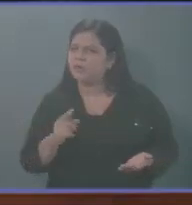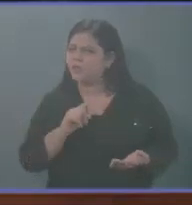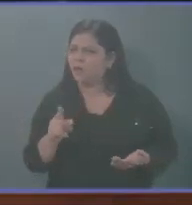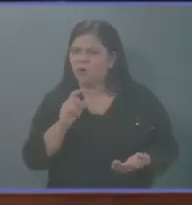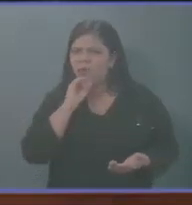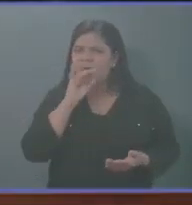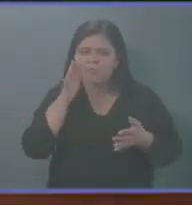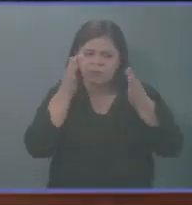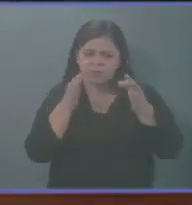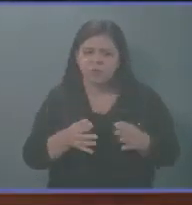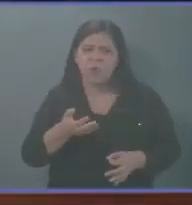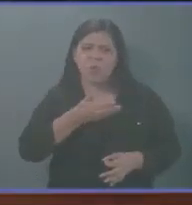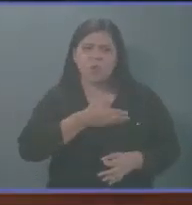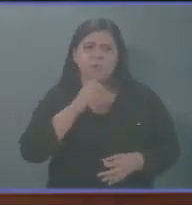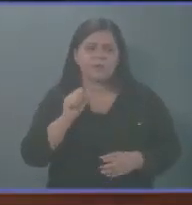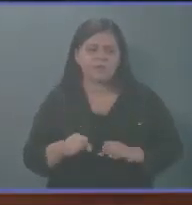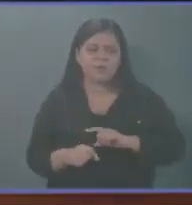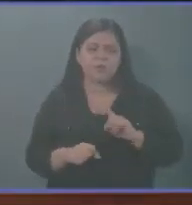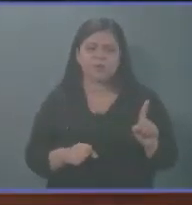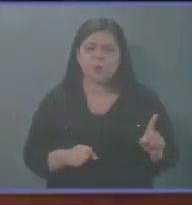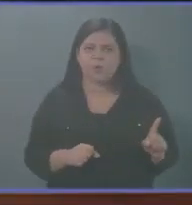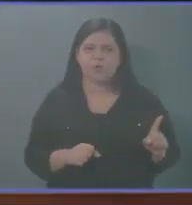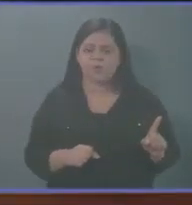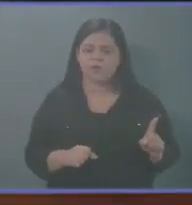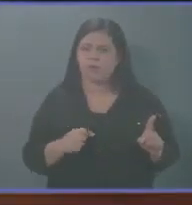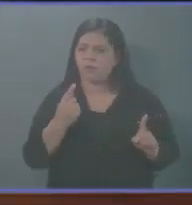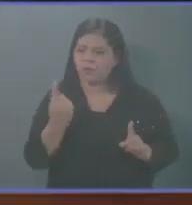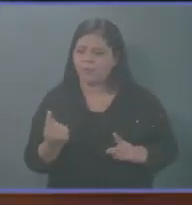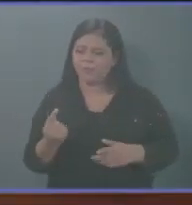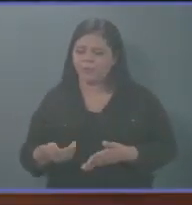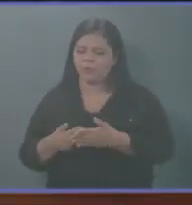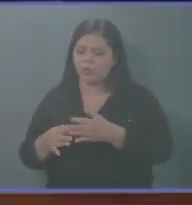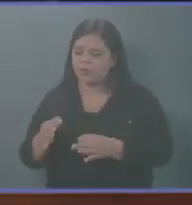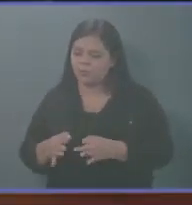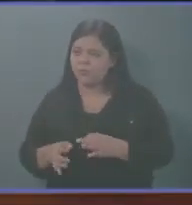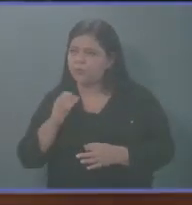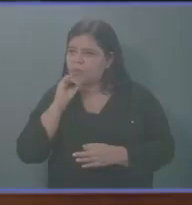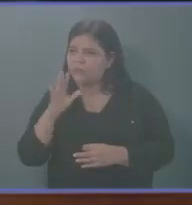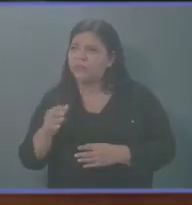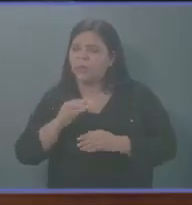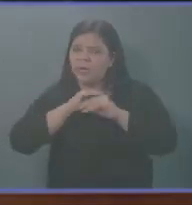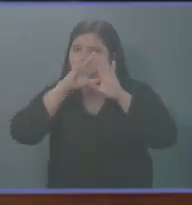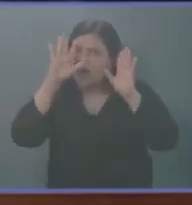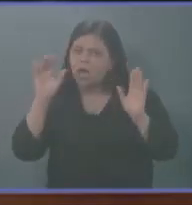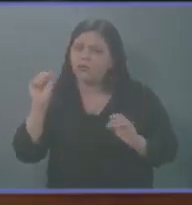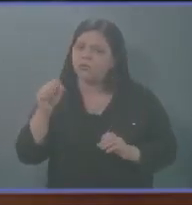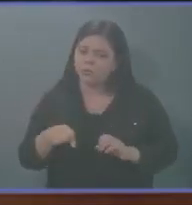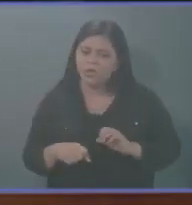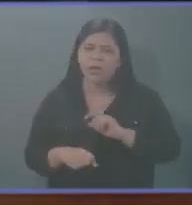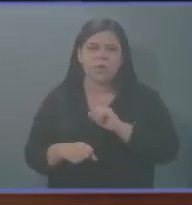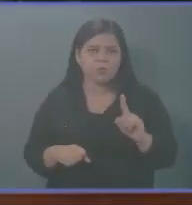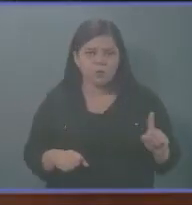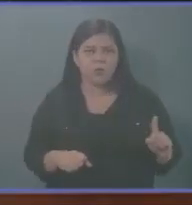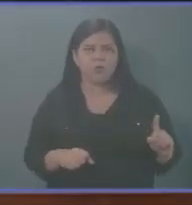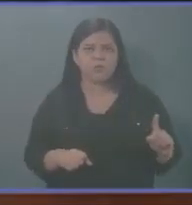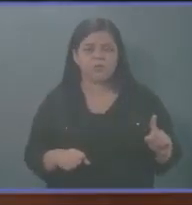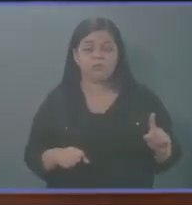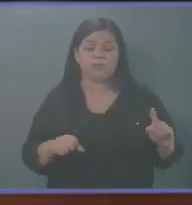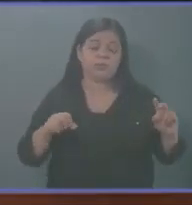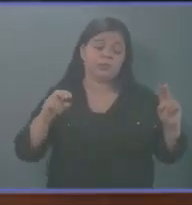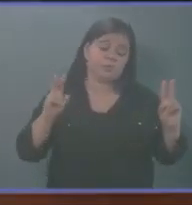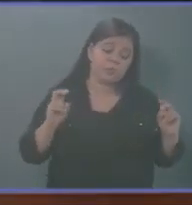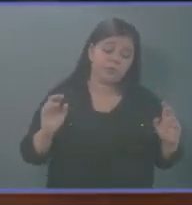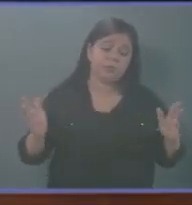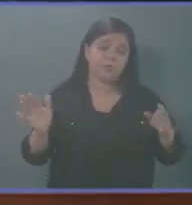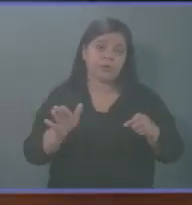es culpable o no la persona a la que se le hace el antejuicio, sino que si hay claridad o no, si hay supuesta, si se